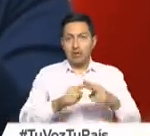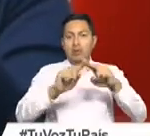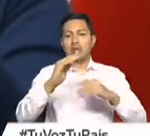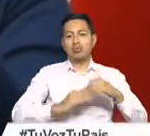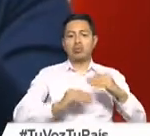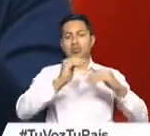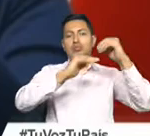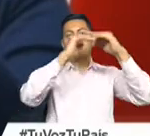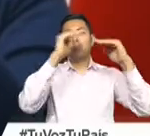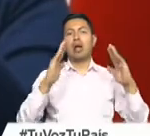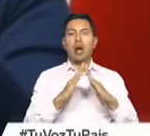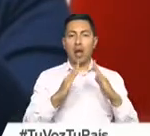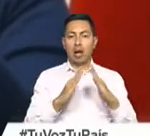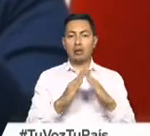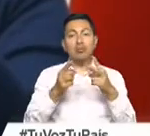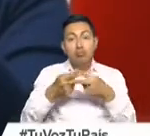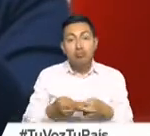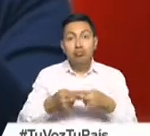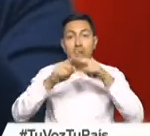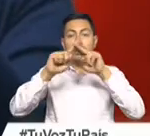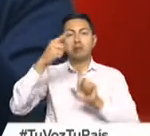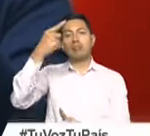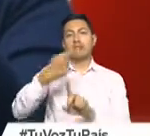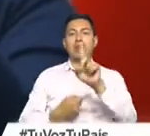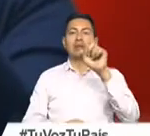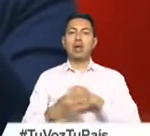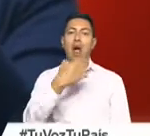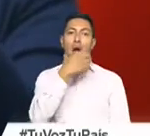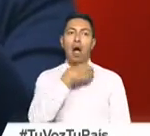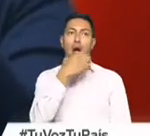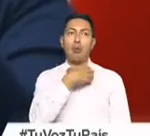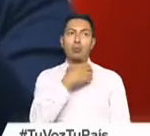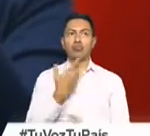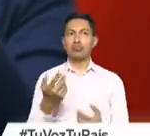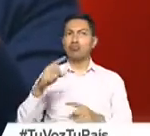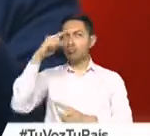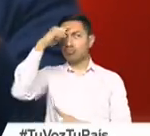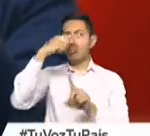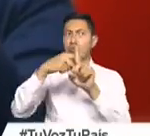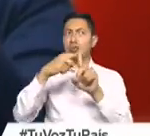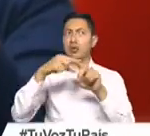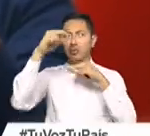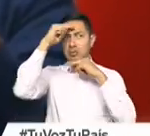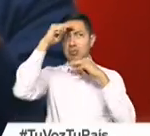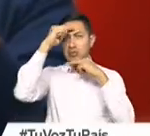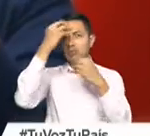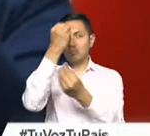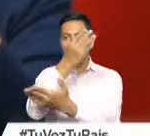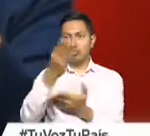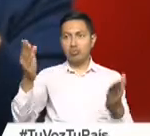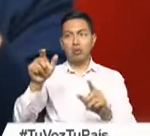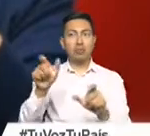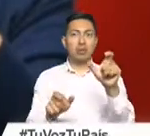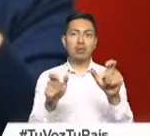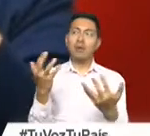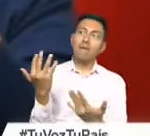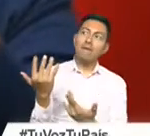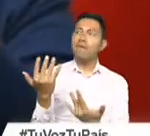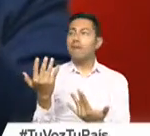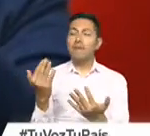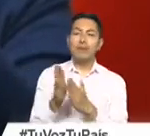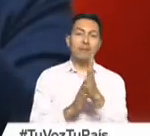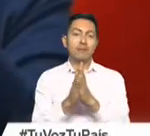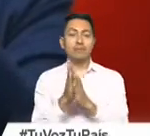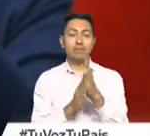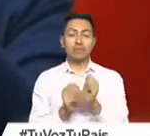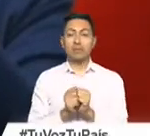viviendas a inicios del mes de agosto. Eso es algo valioso, es una noticia positiva para la ciudadanía, para los quiteños y las quiteñas. Todos los